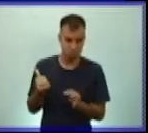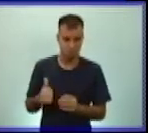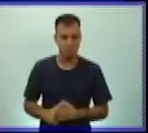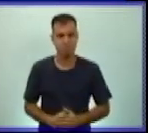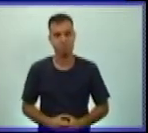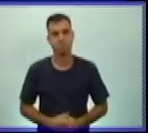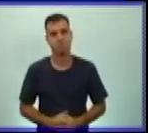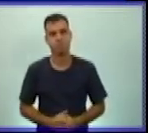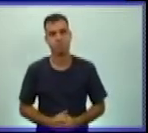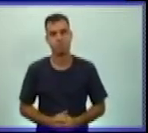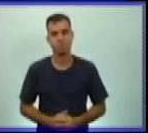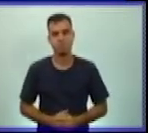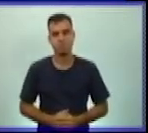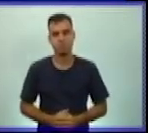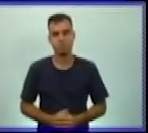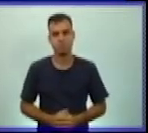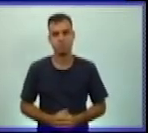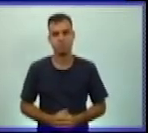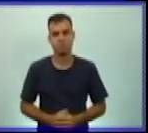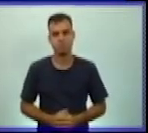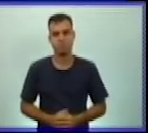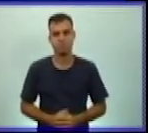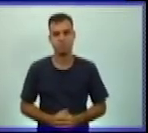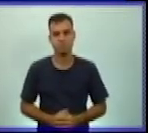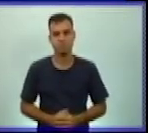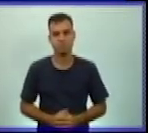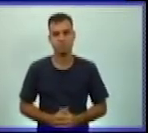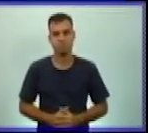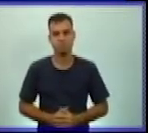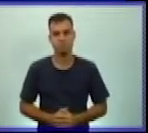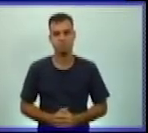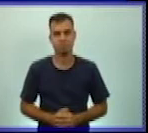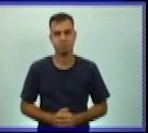y 2.44 de la página 56 del libro de texto.